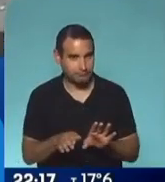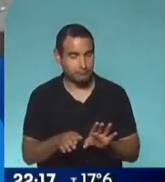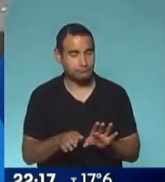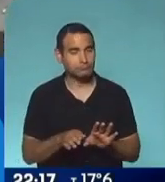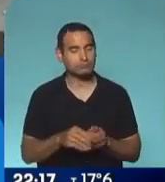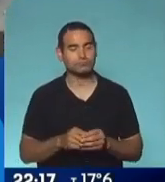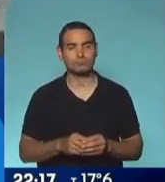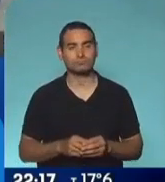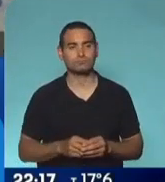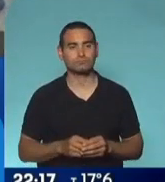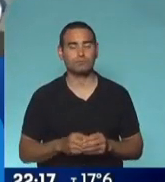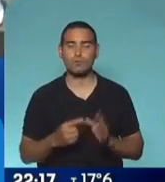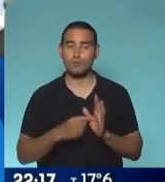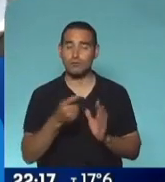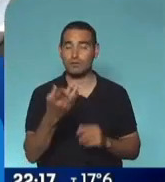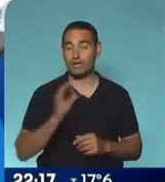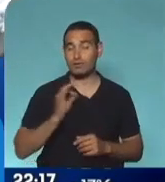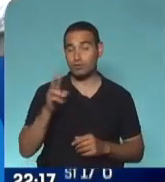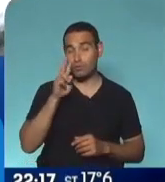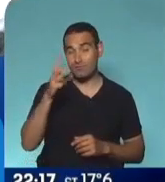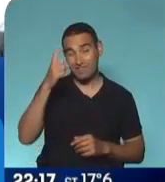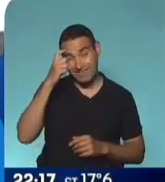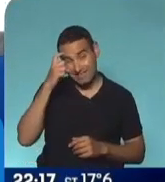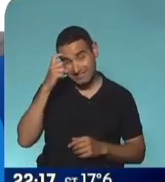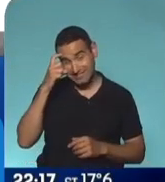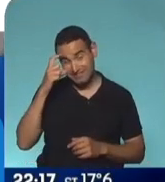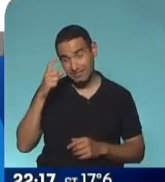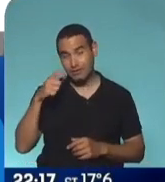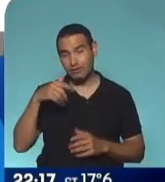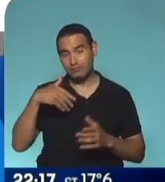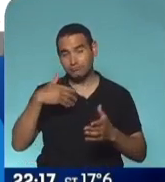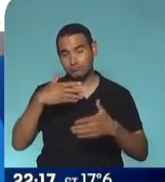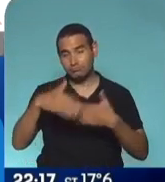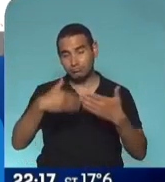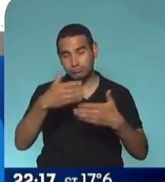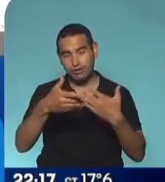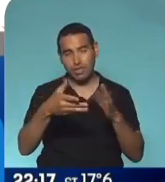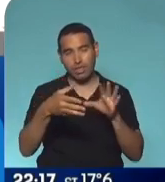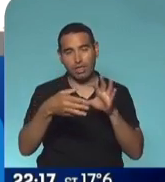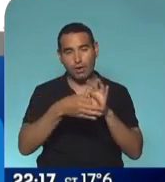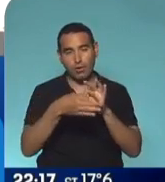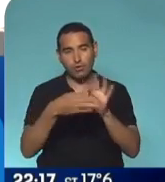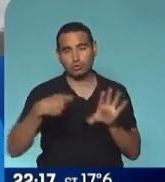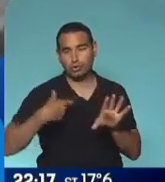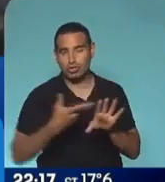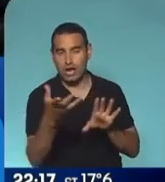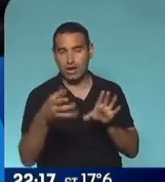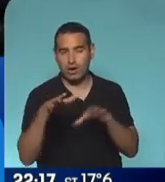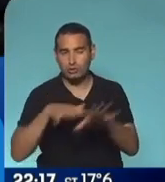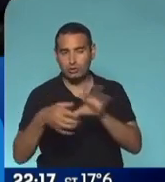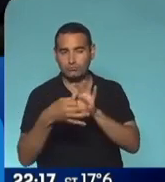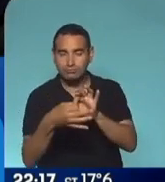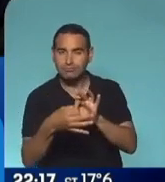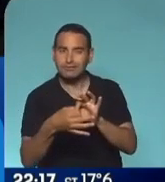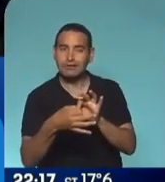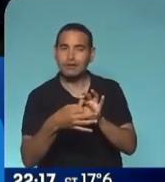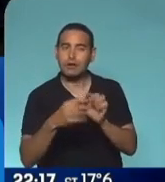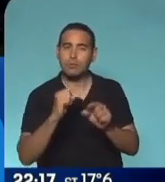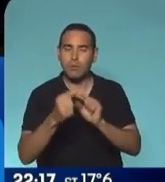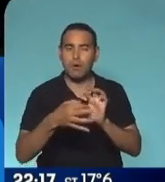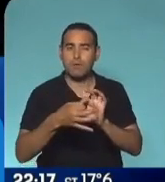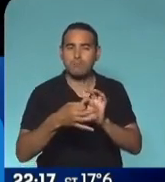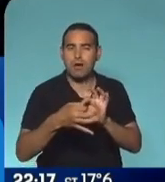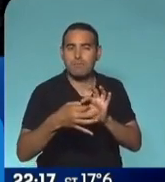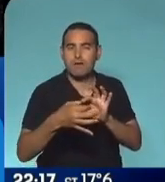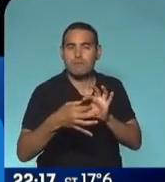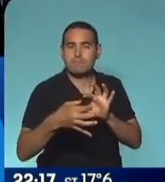bien, desde el 2010, posiblemente esa ligazón tan estrecha con las organizaciones sociales fue relativamente perdiendo